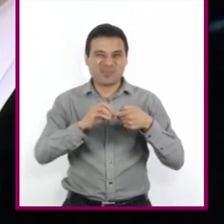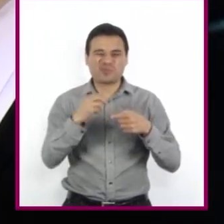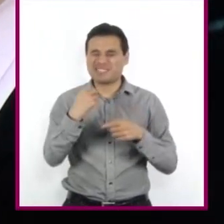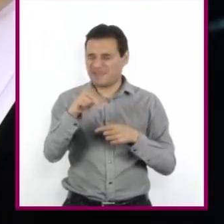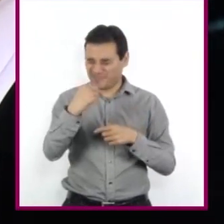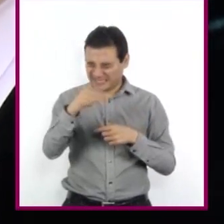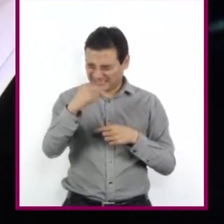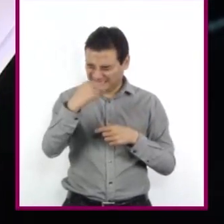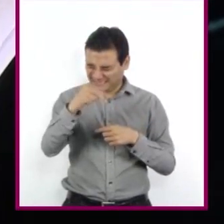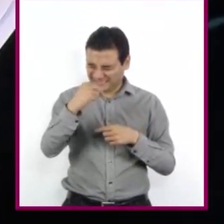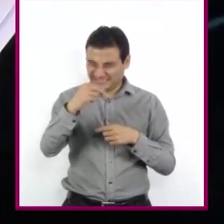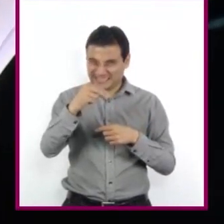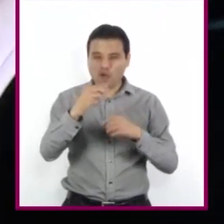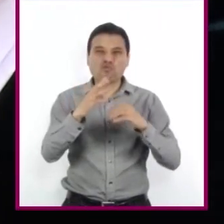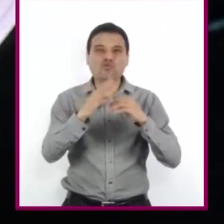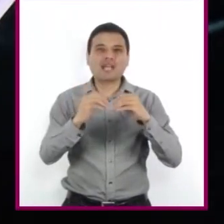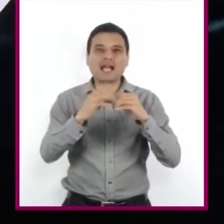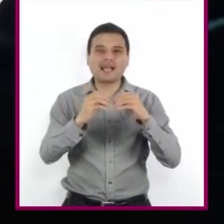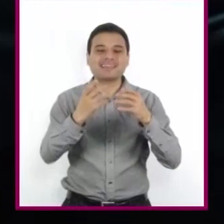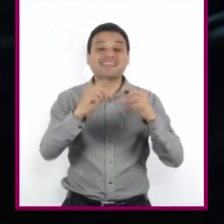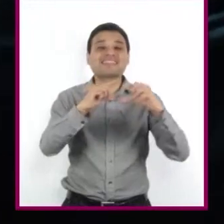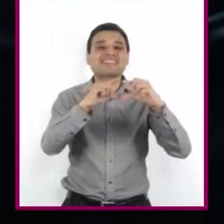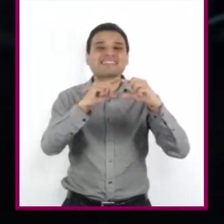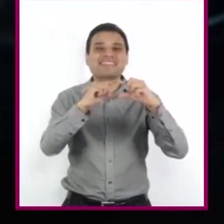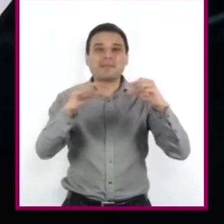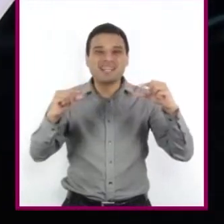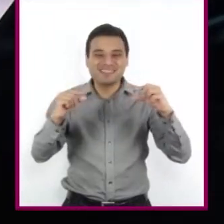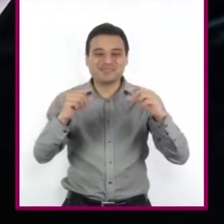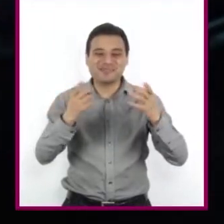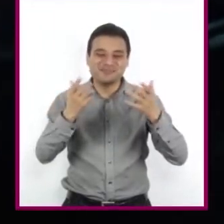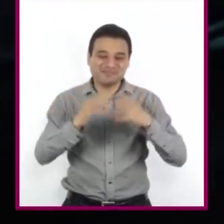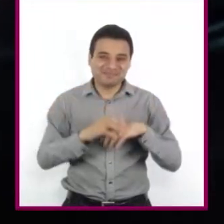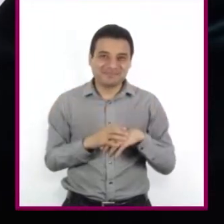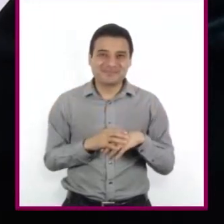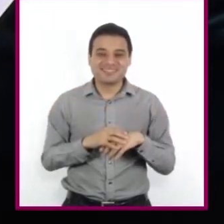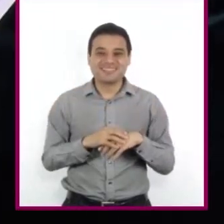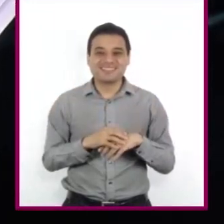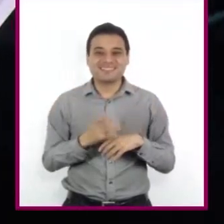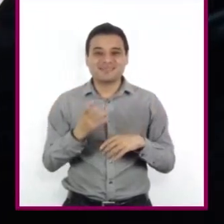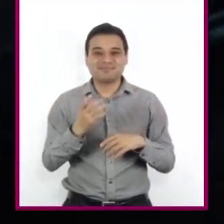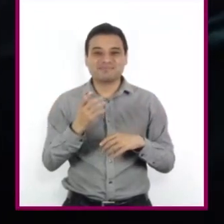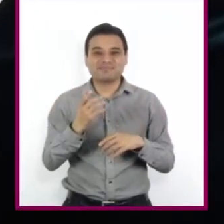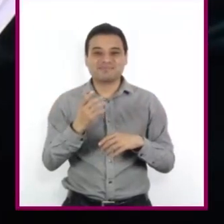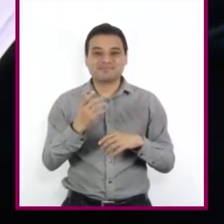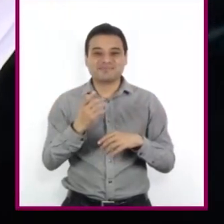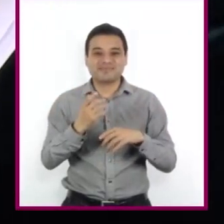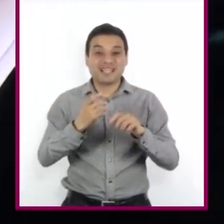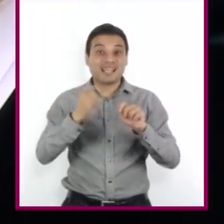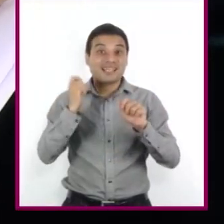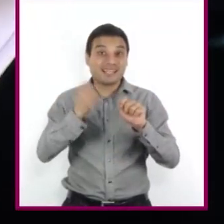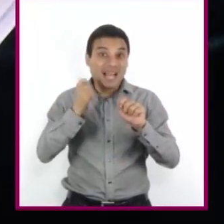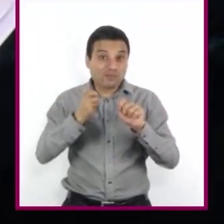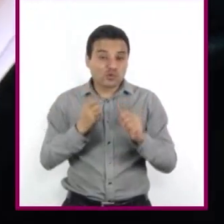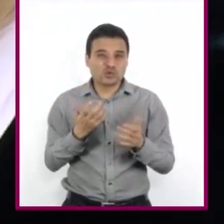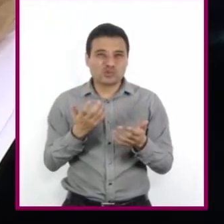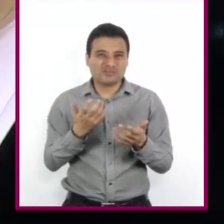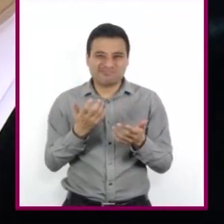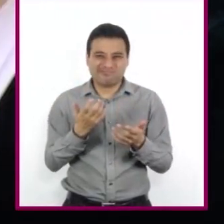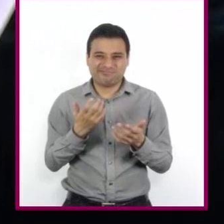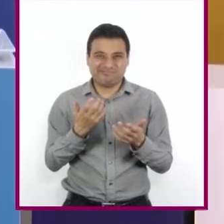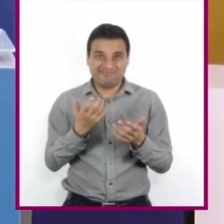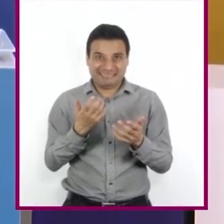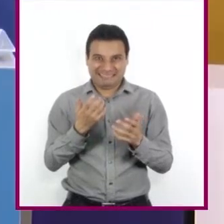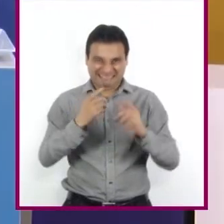llama? De fruta. De tamarindo. De tamarindo, claro. Por supuesto, gracias. sí. Unos clavos, como para delimitar un poco lo que es el